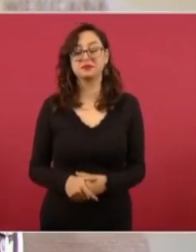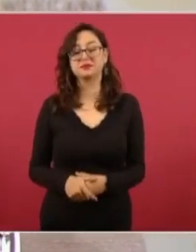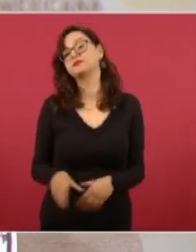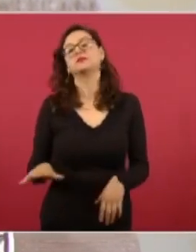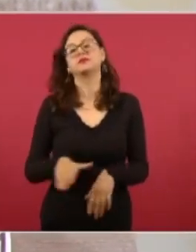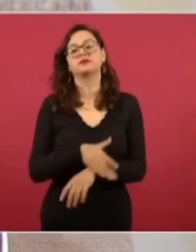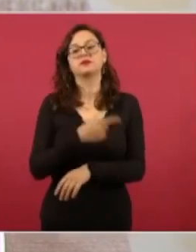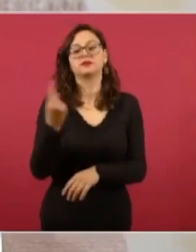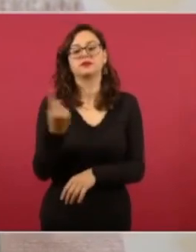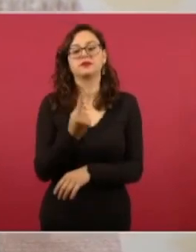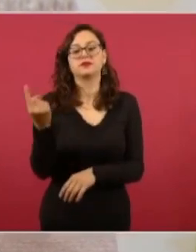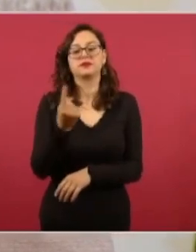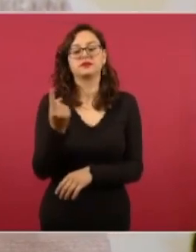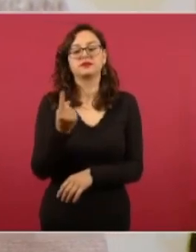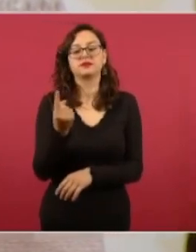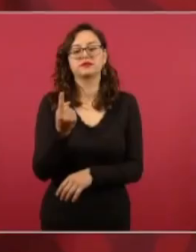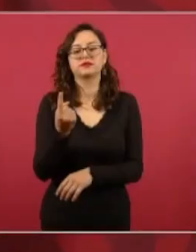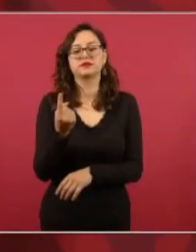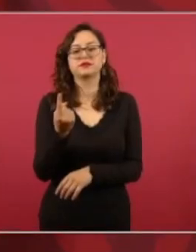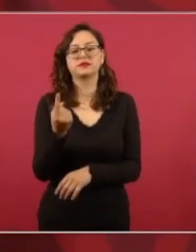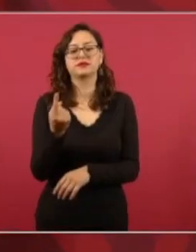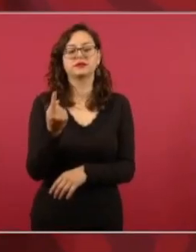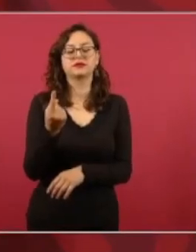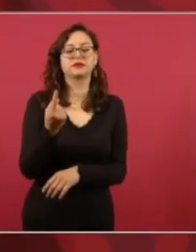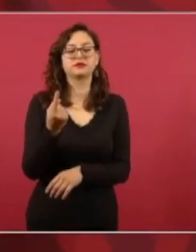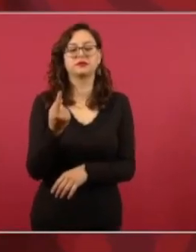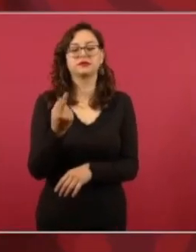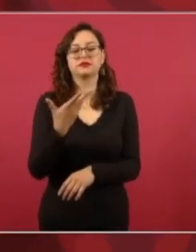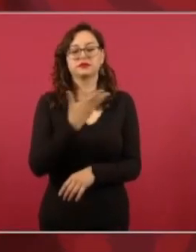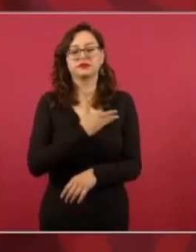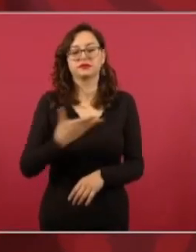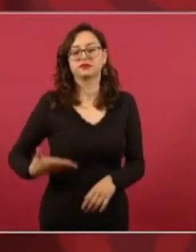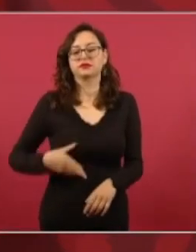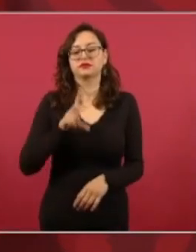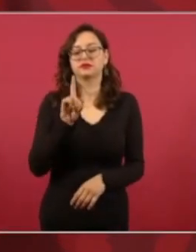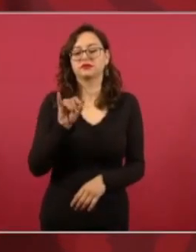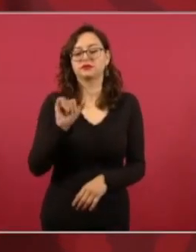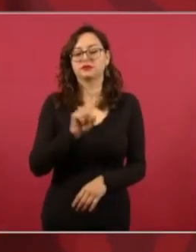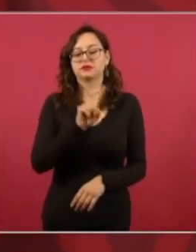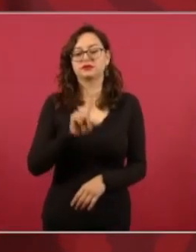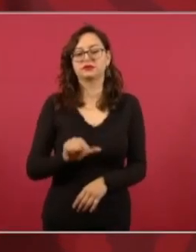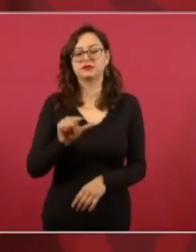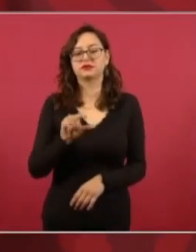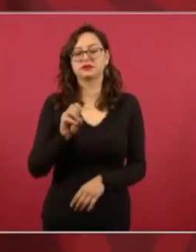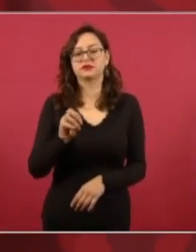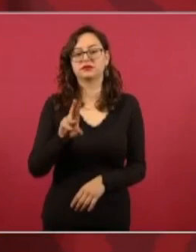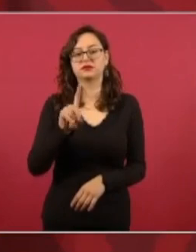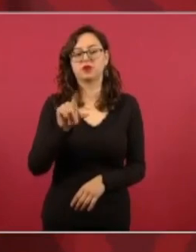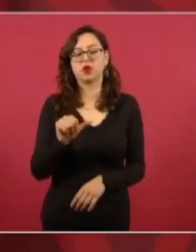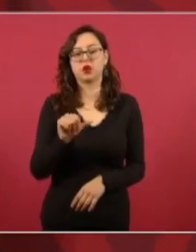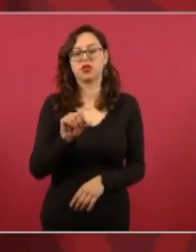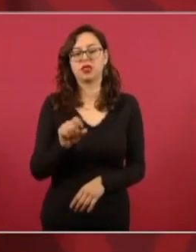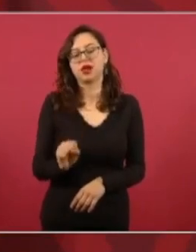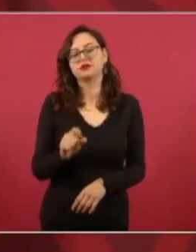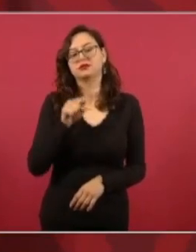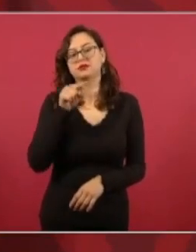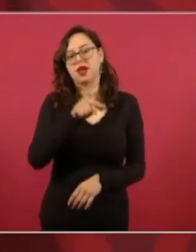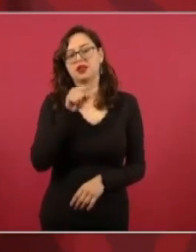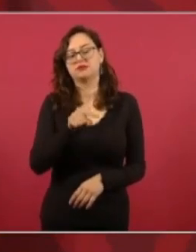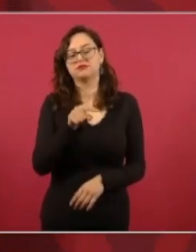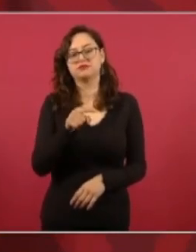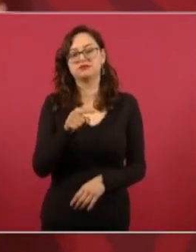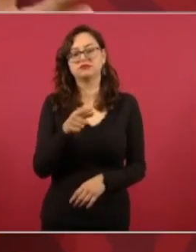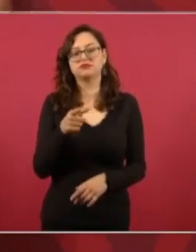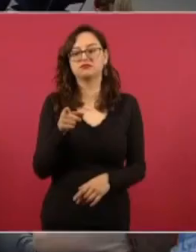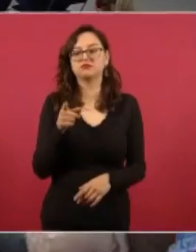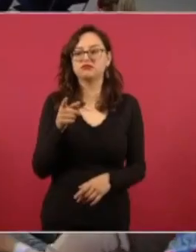de el presidente Díaz Ordaz le molestaba de que